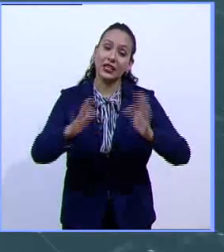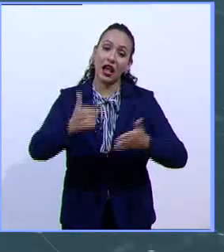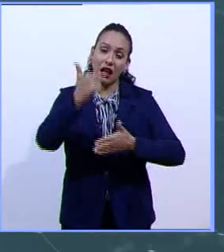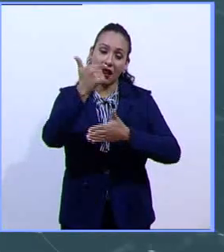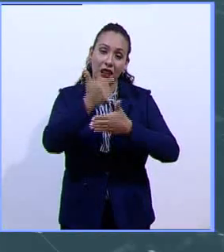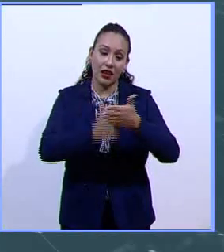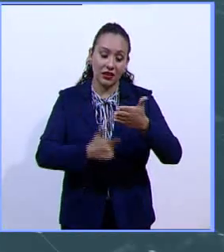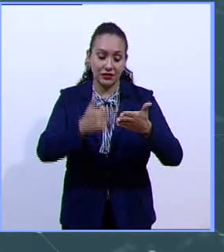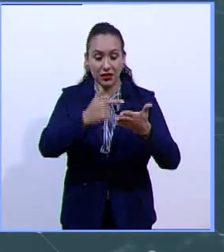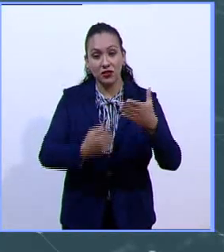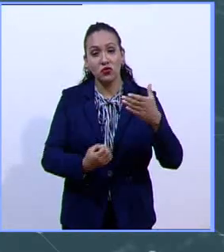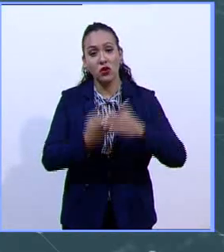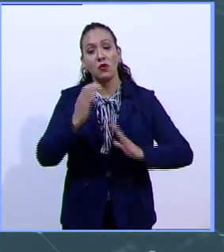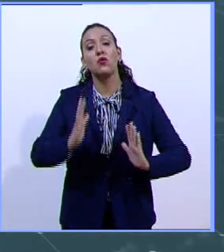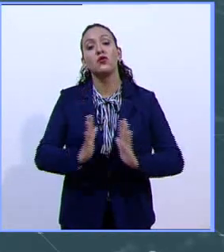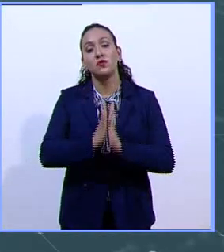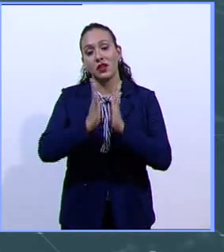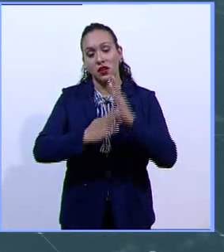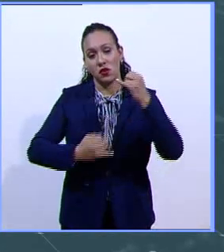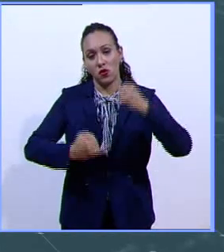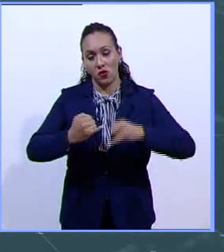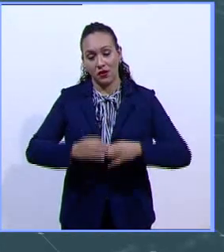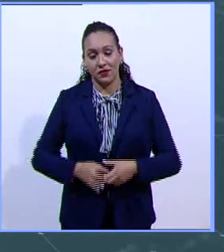a participar en la elección judicial.